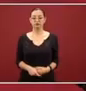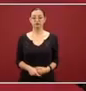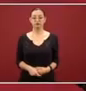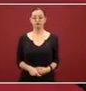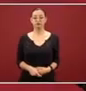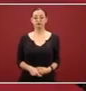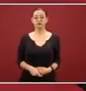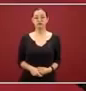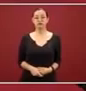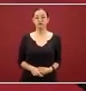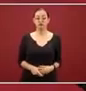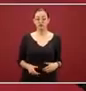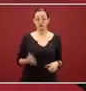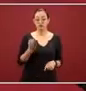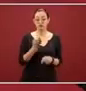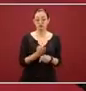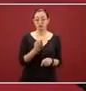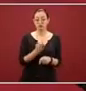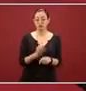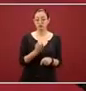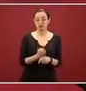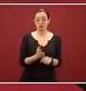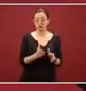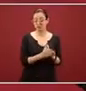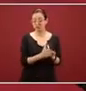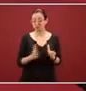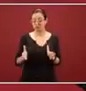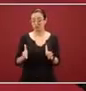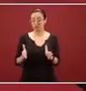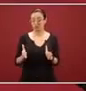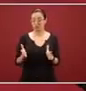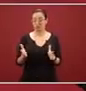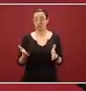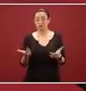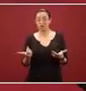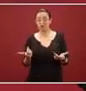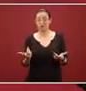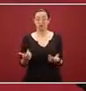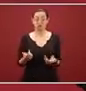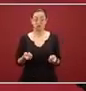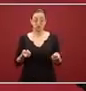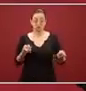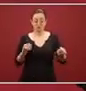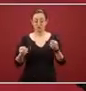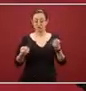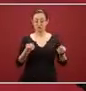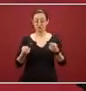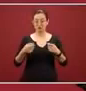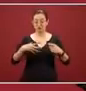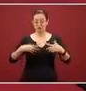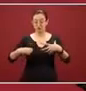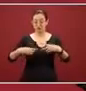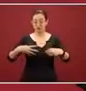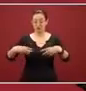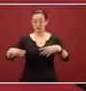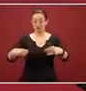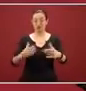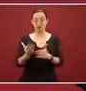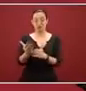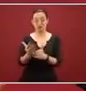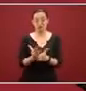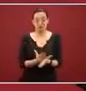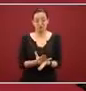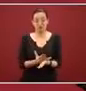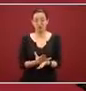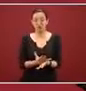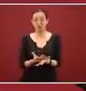de contención, como la que describí, que es la medida por excelencia, esto es precisamente parte de sus limitaciones. Cuando hay